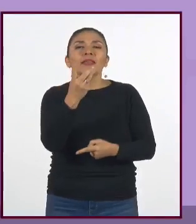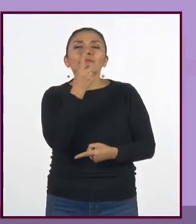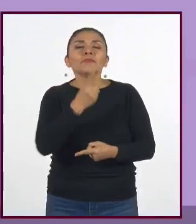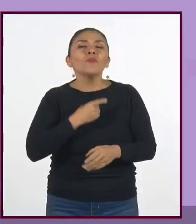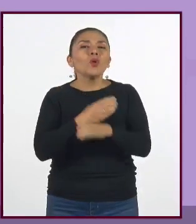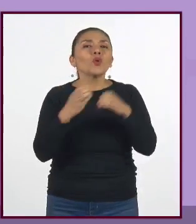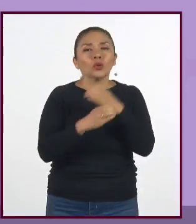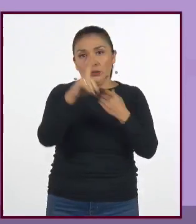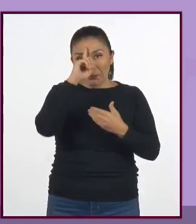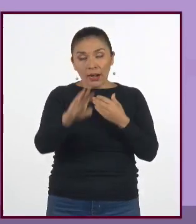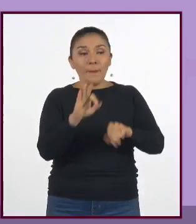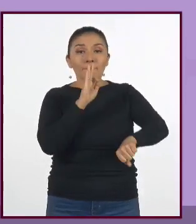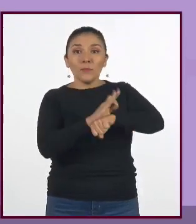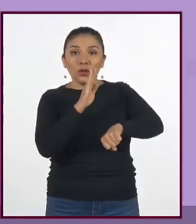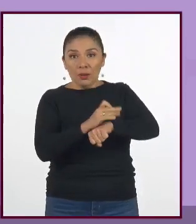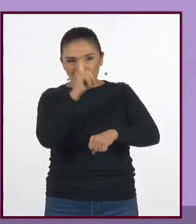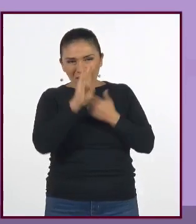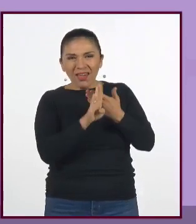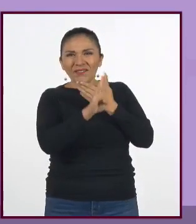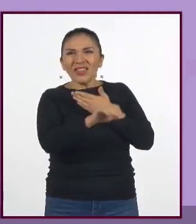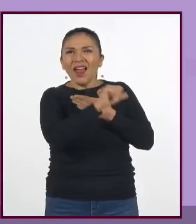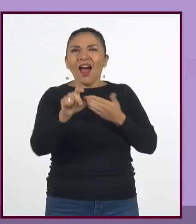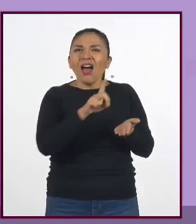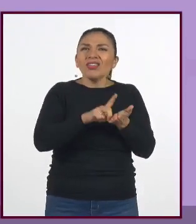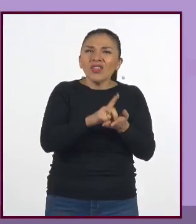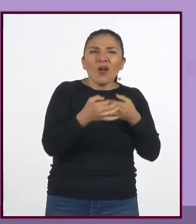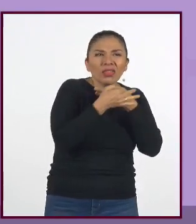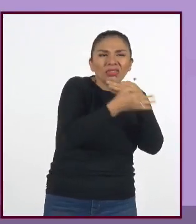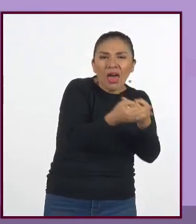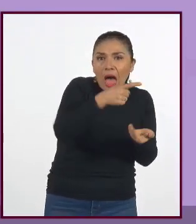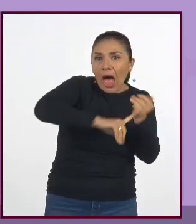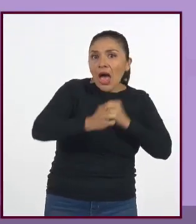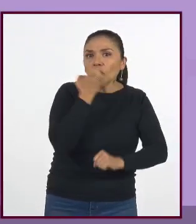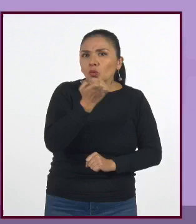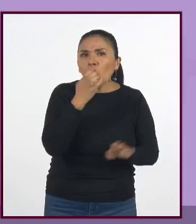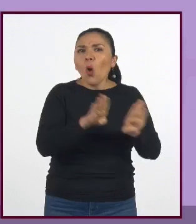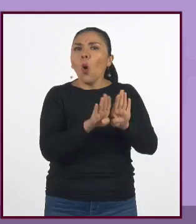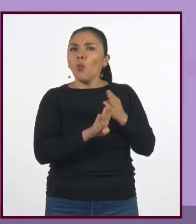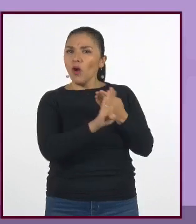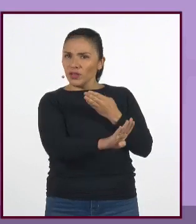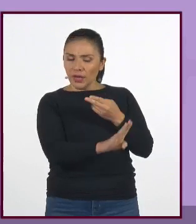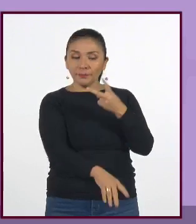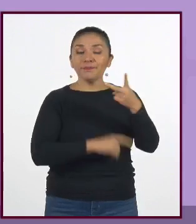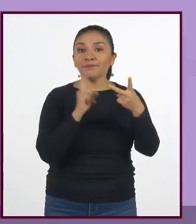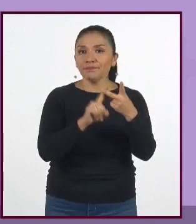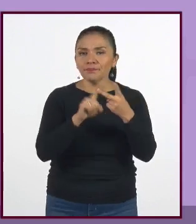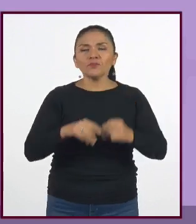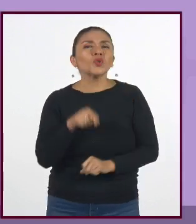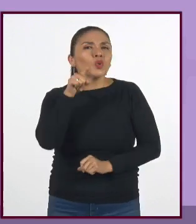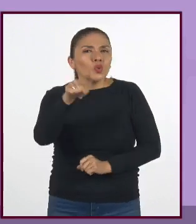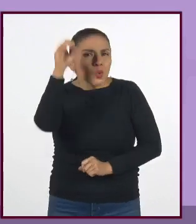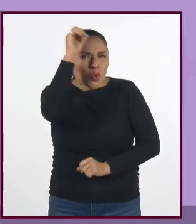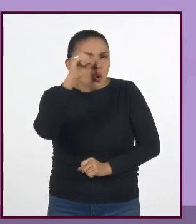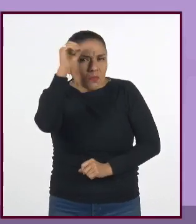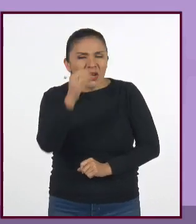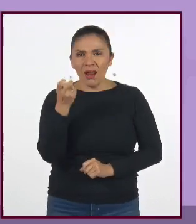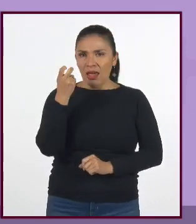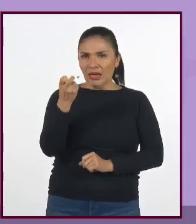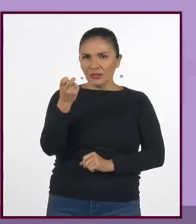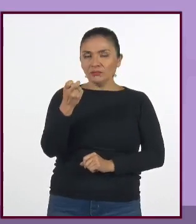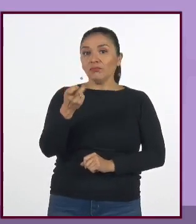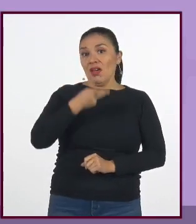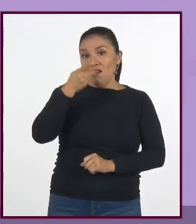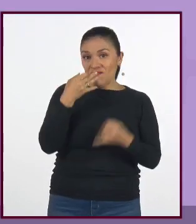protección para evitar el consumo de sustancias en el entorno escolar. Pregunta número 2. ¿Qué opinas sobre esta